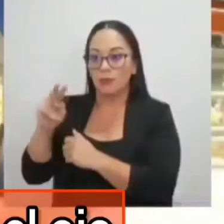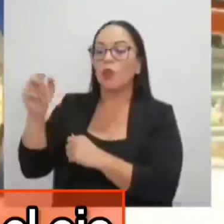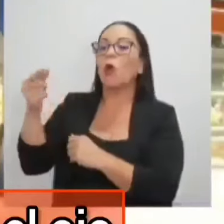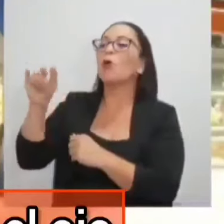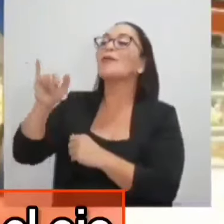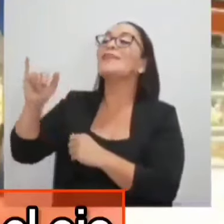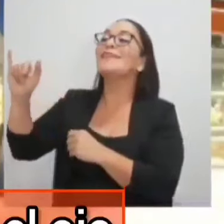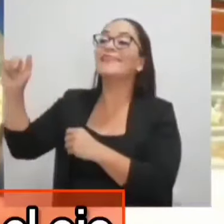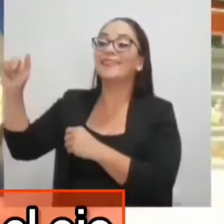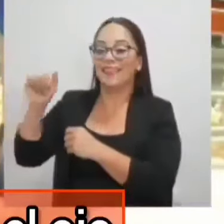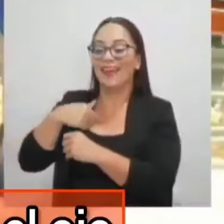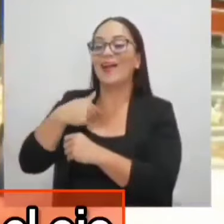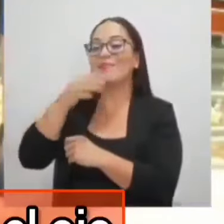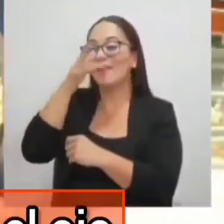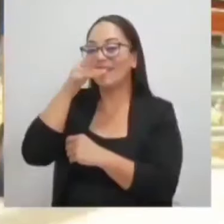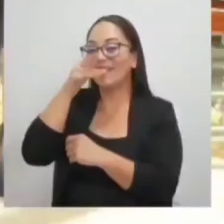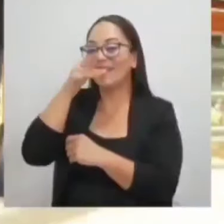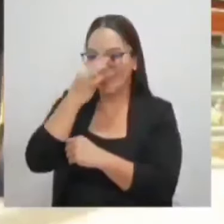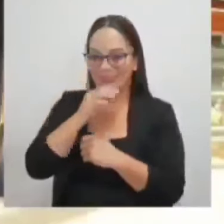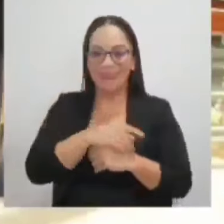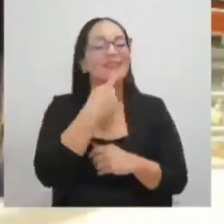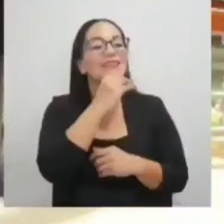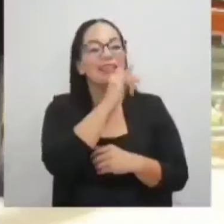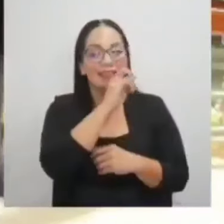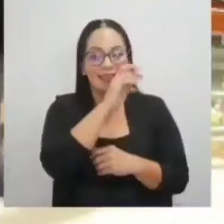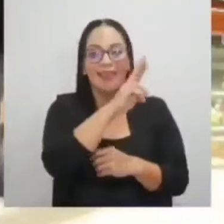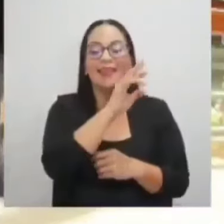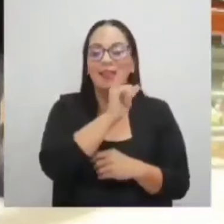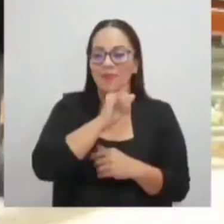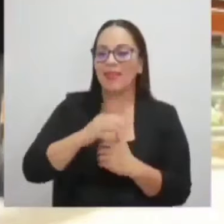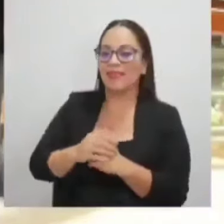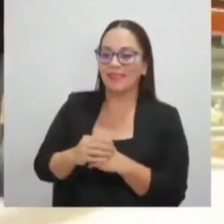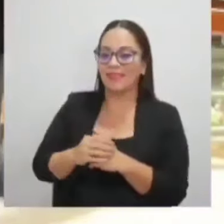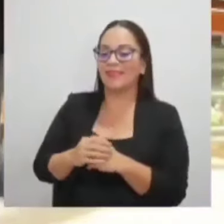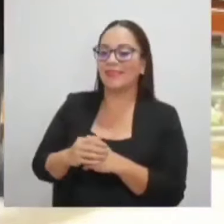vacilan en pelando el ojo, Inder, Osvaldo, ahora vamos a ir a conseguir los 750